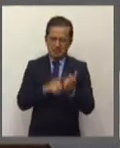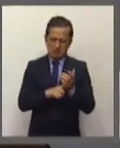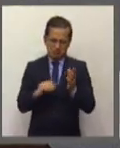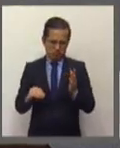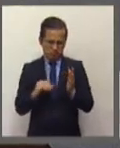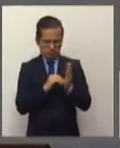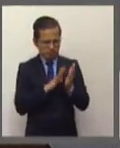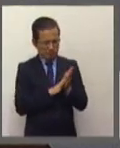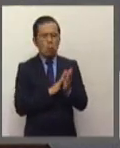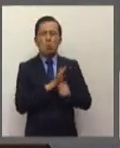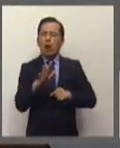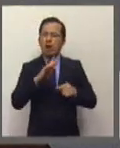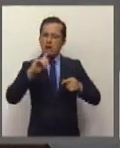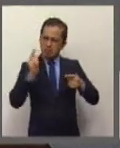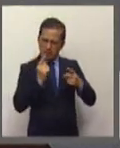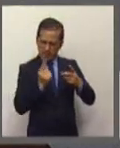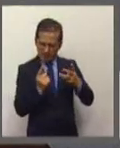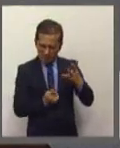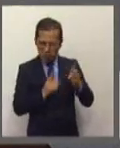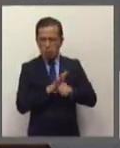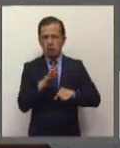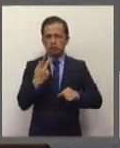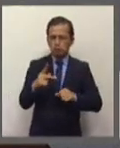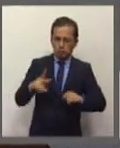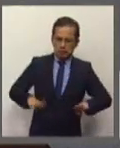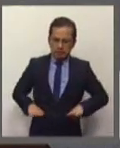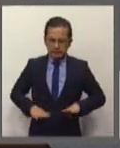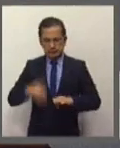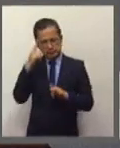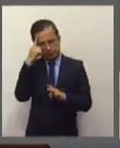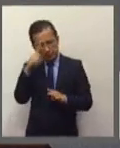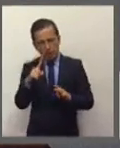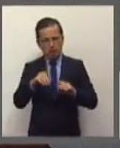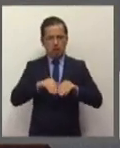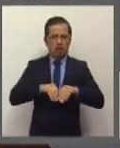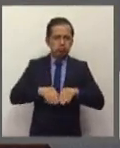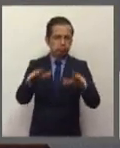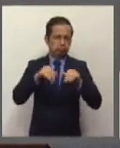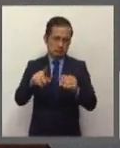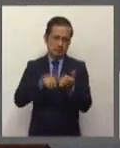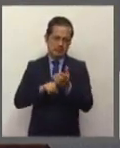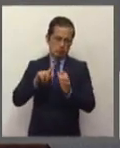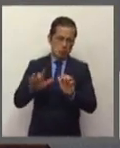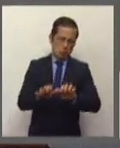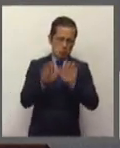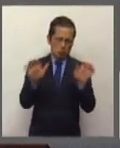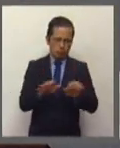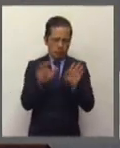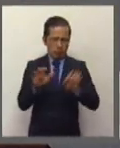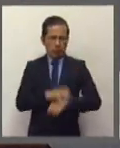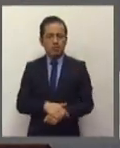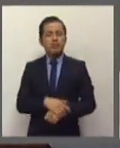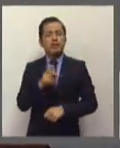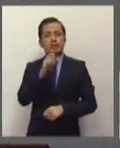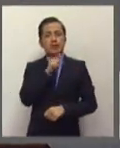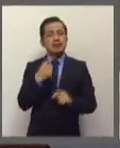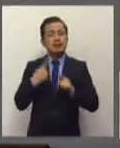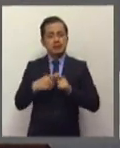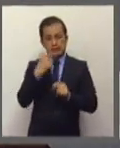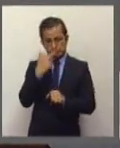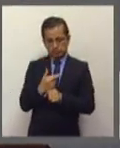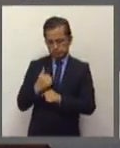rectores, características y efectos jurídicos de la edición electrónica del Diario Oficial de la Federación, la incorporación de la competencia del